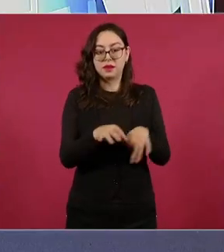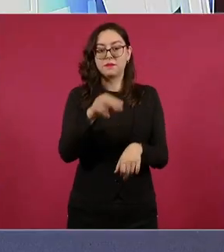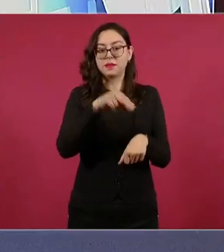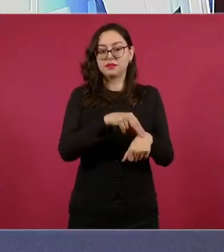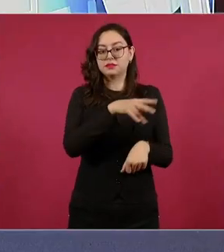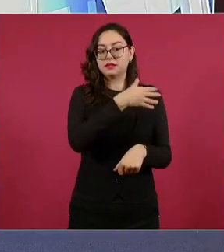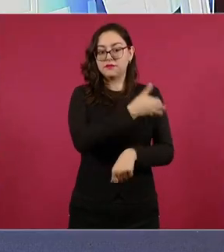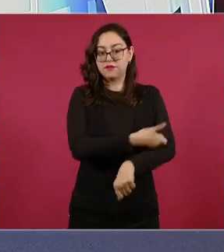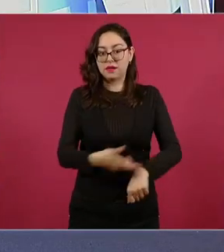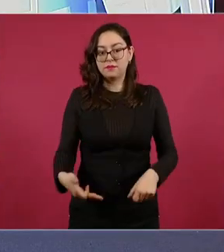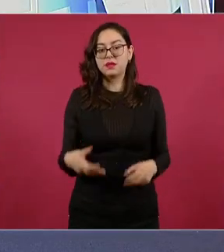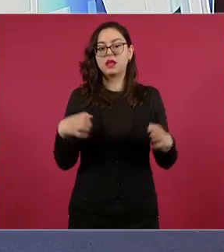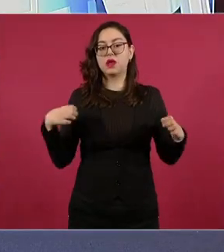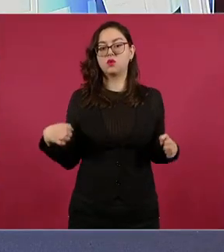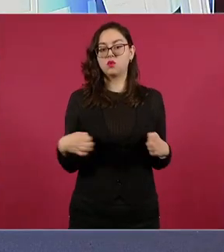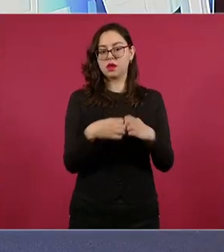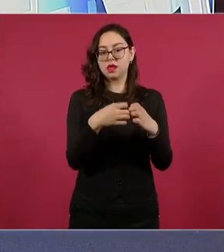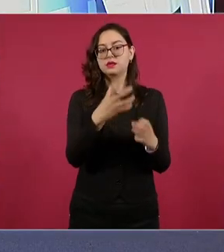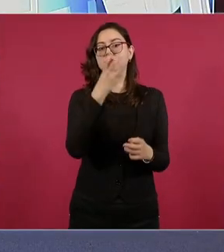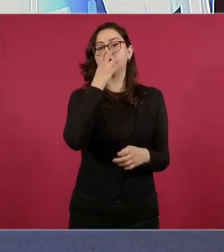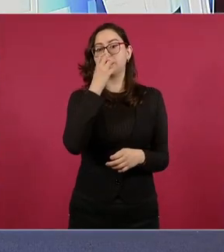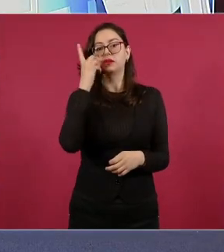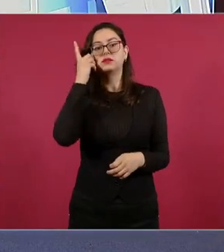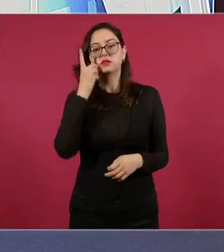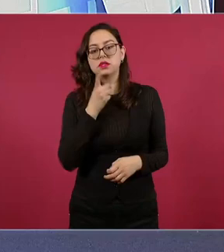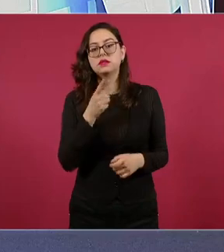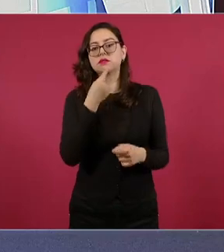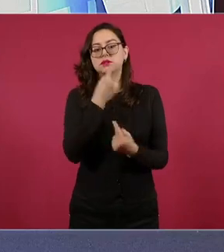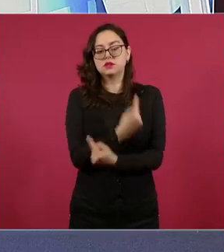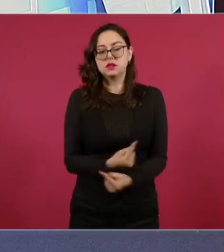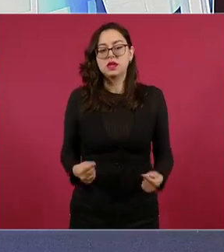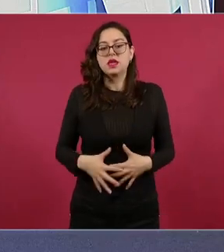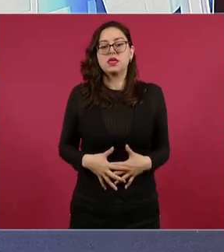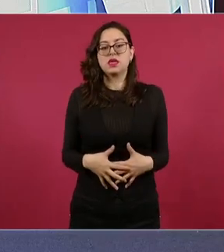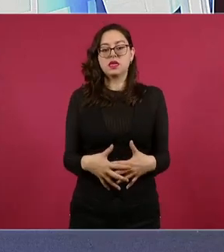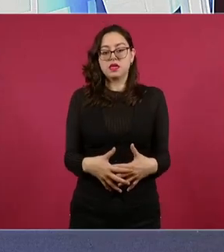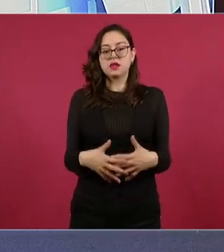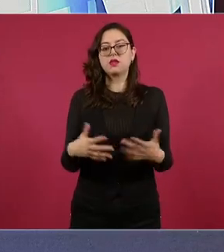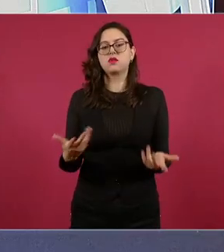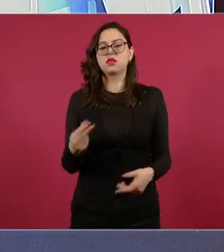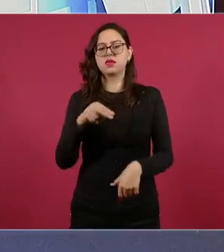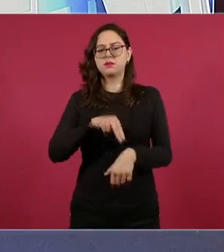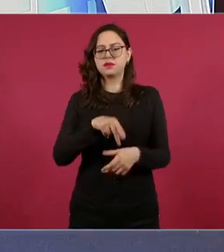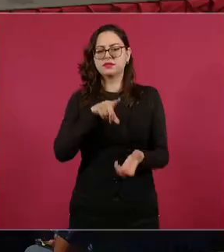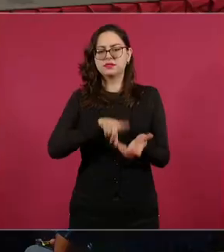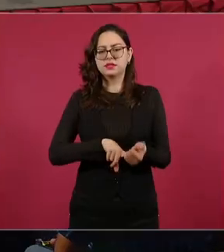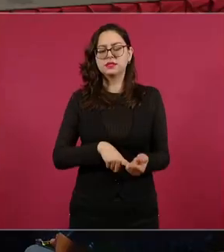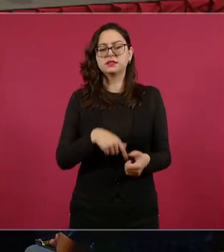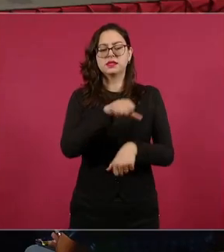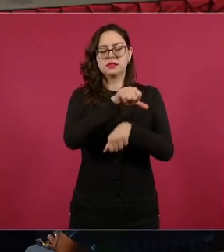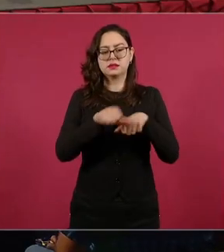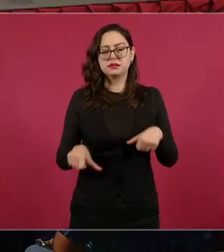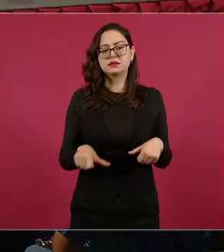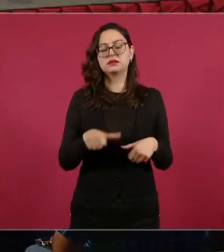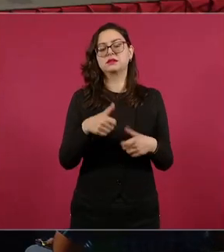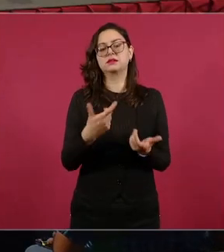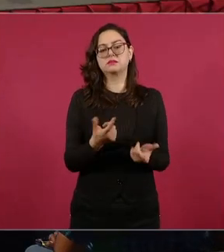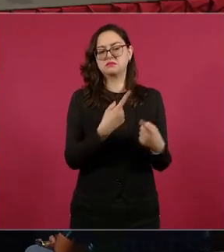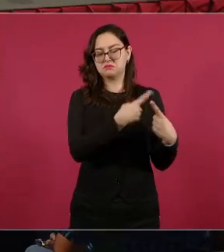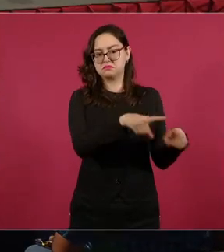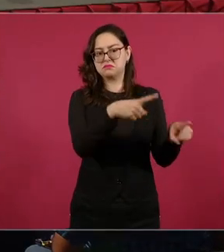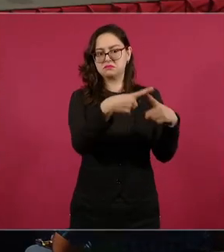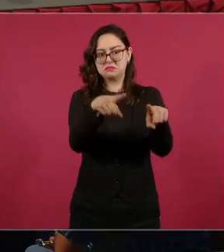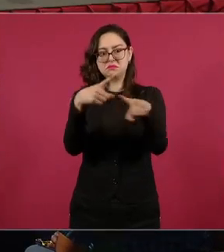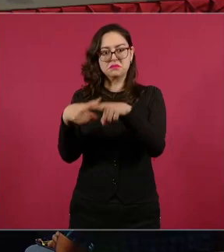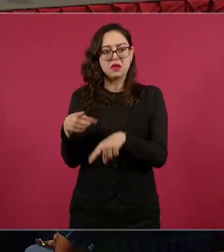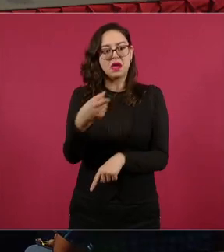anestesiología, pediatría, ginecología, medicina interna, cirugía general, traumatología, imagen y medicina crítica. Estos